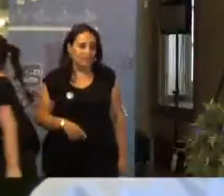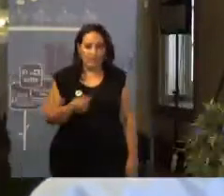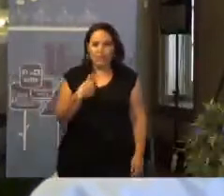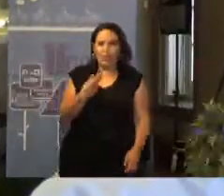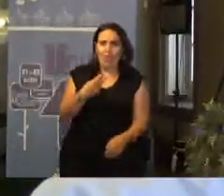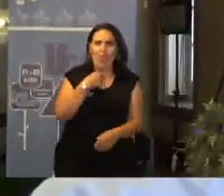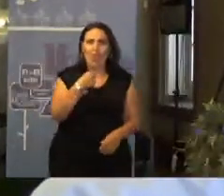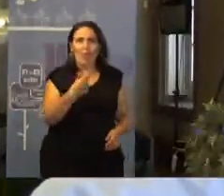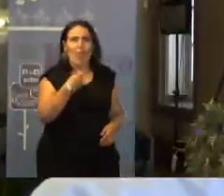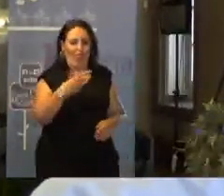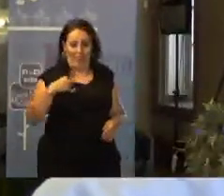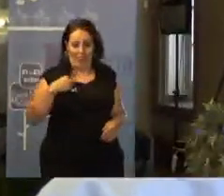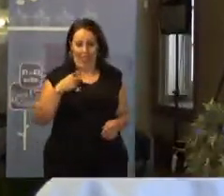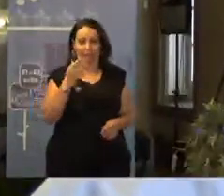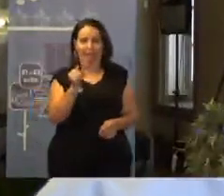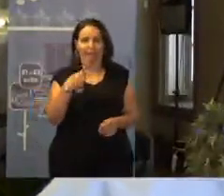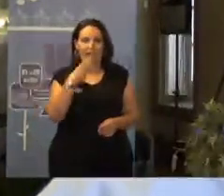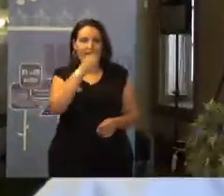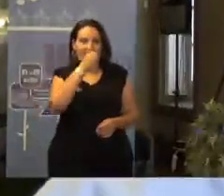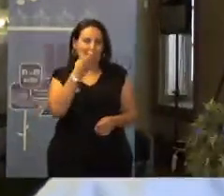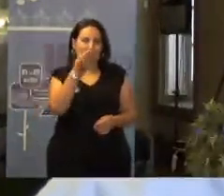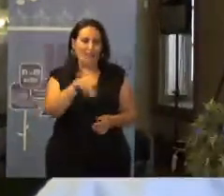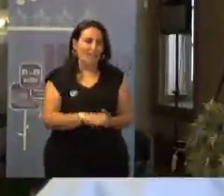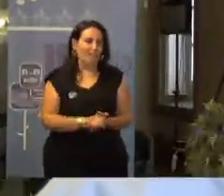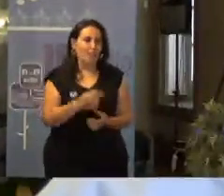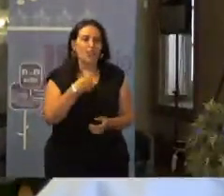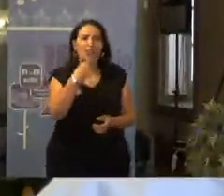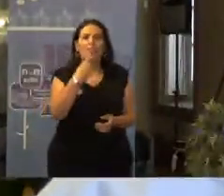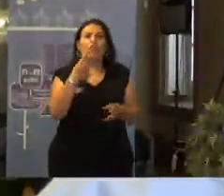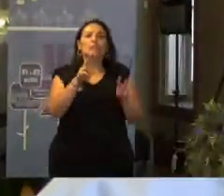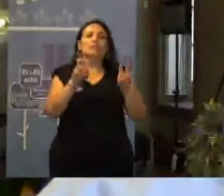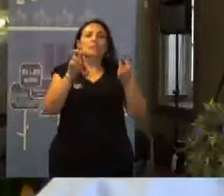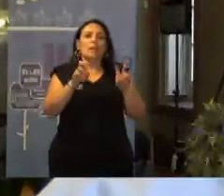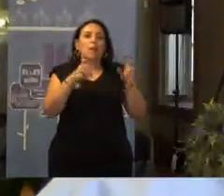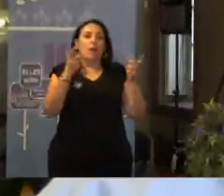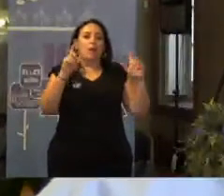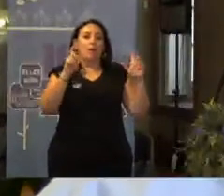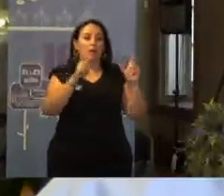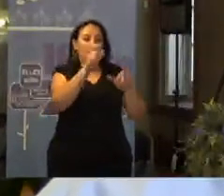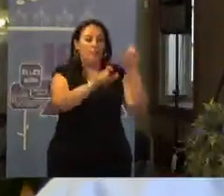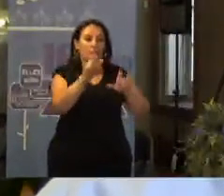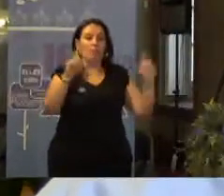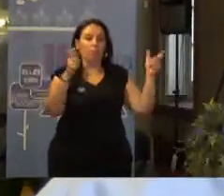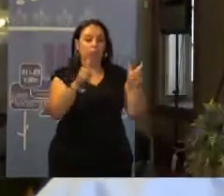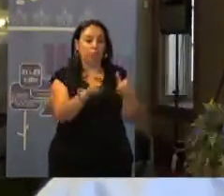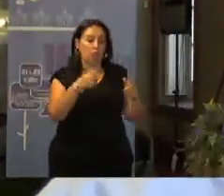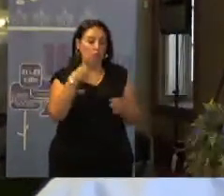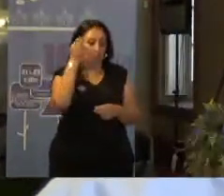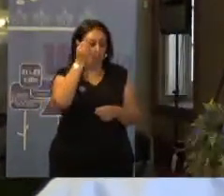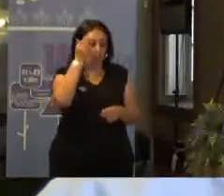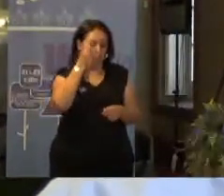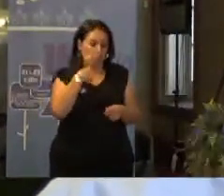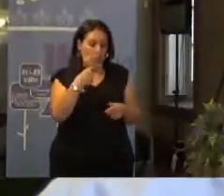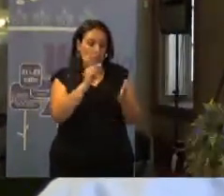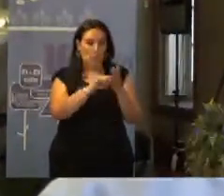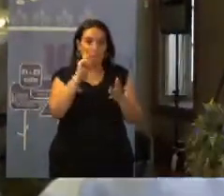doble. Digo que cando se mencionou aquí o tema demográfico non é tanto, baixo o meu punto de vista, ou polo menos o que